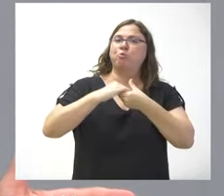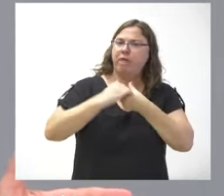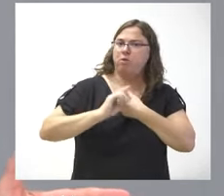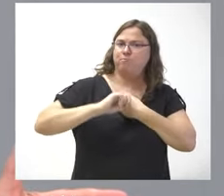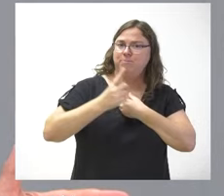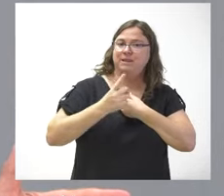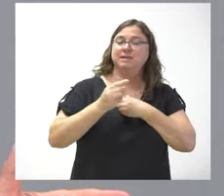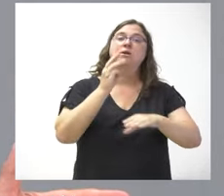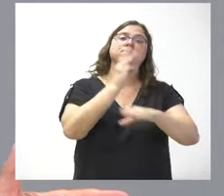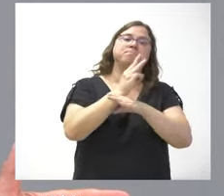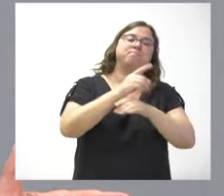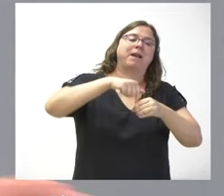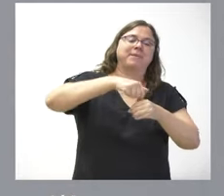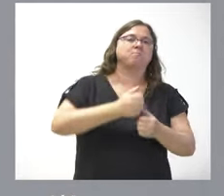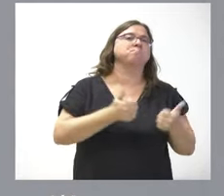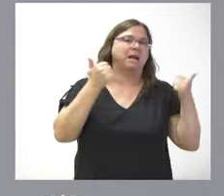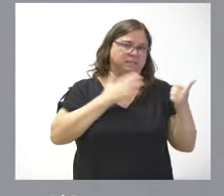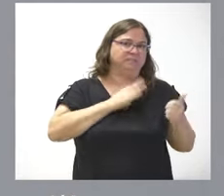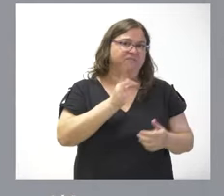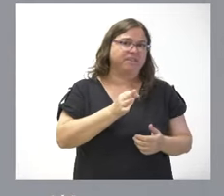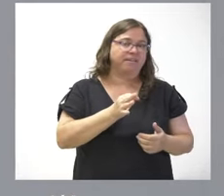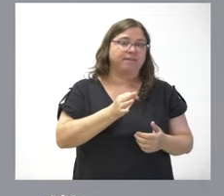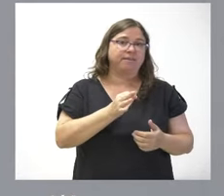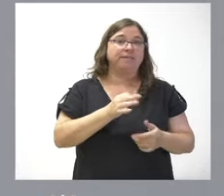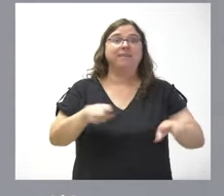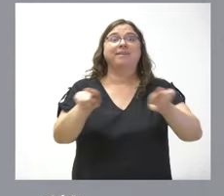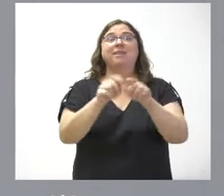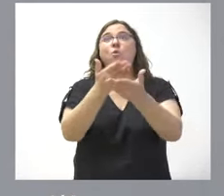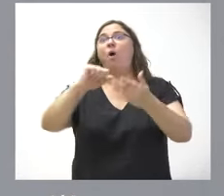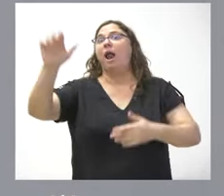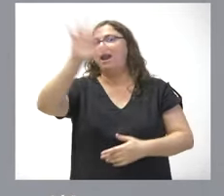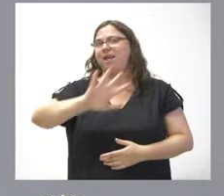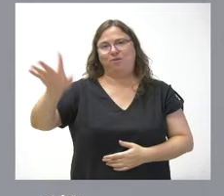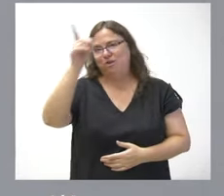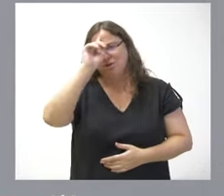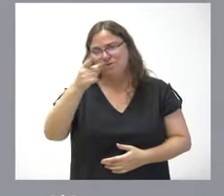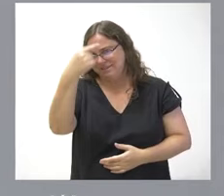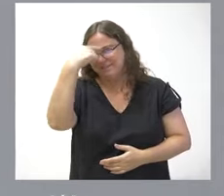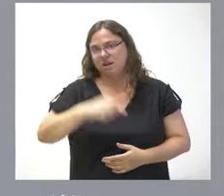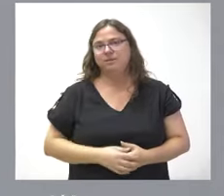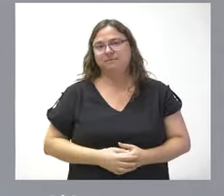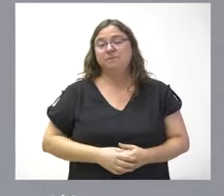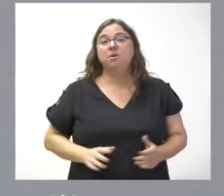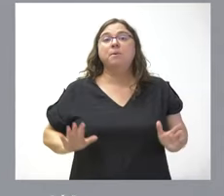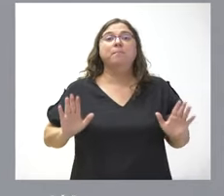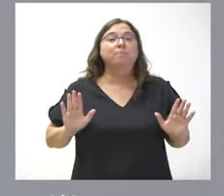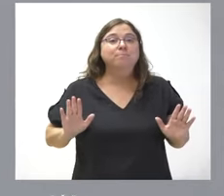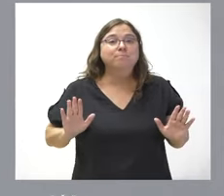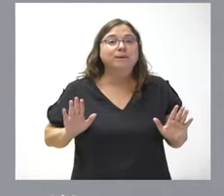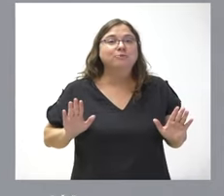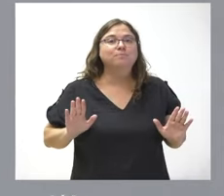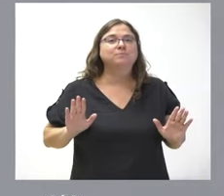que tiene más parlamentarios en las cortes de Castilla y león no ocurre igual en el ámbito nacional como ustedes conocen pero esto no